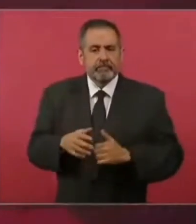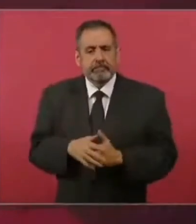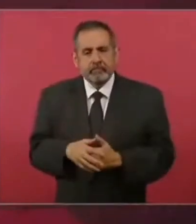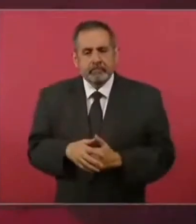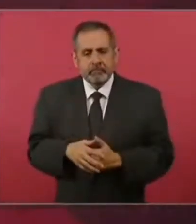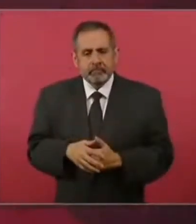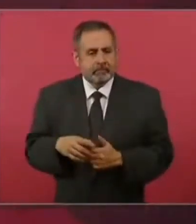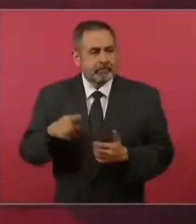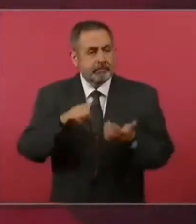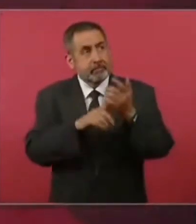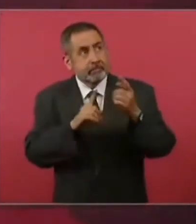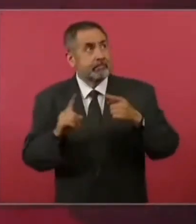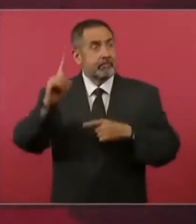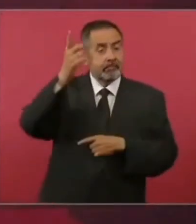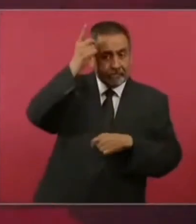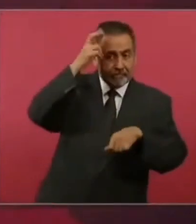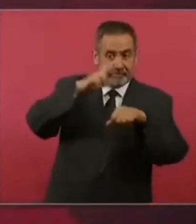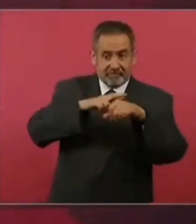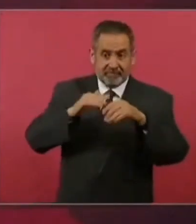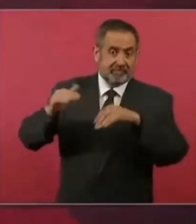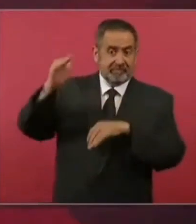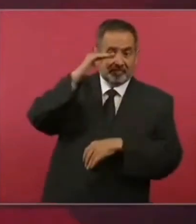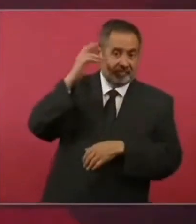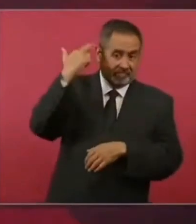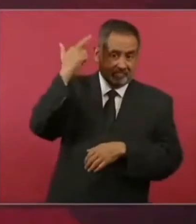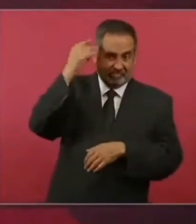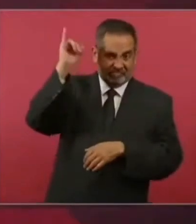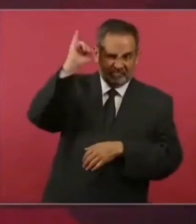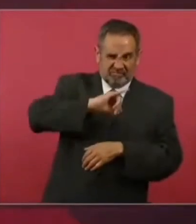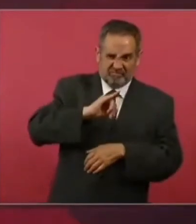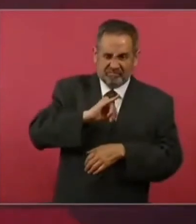de los directivos de la radio,